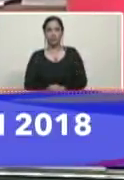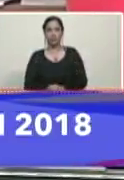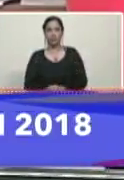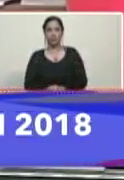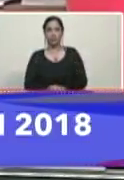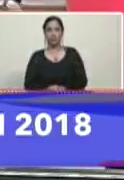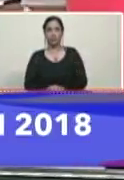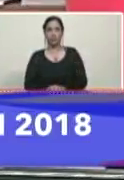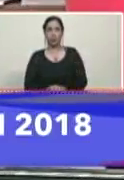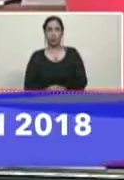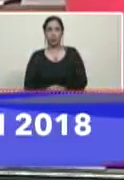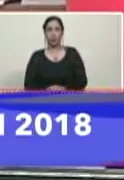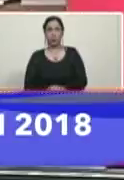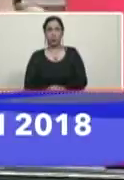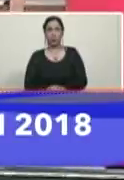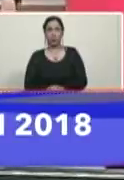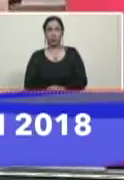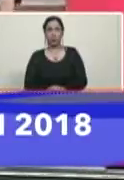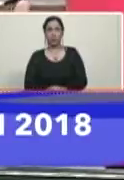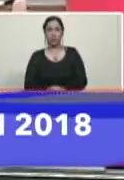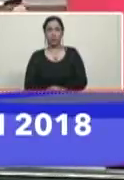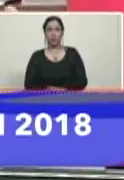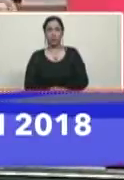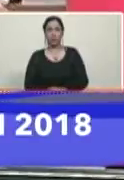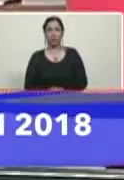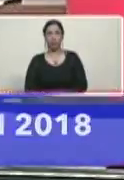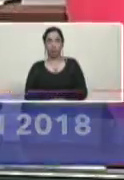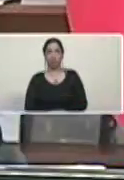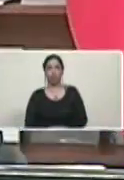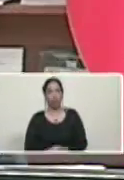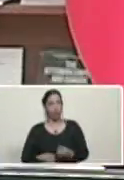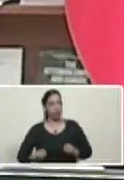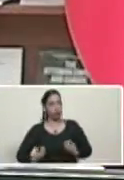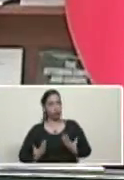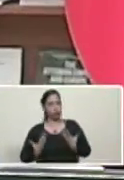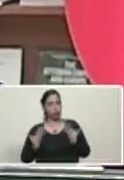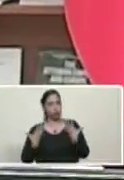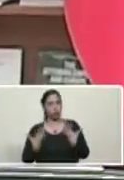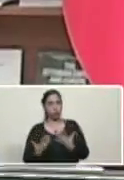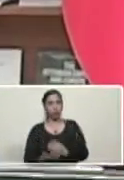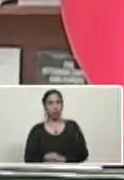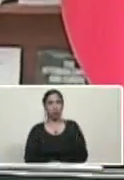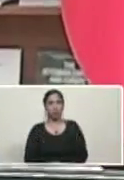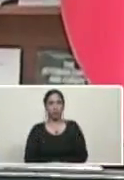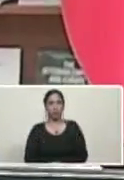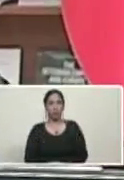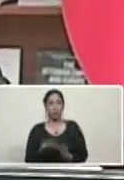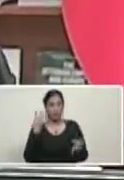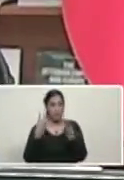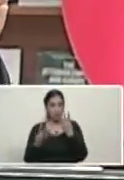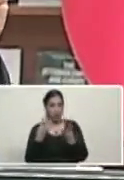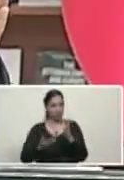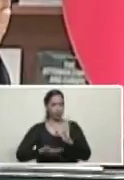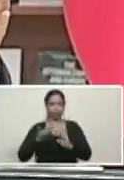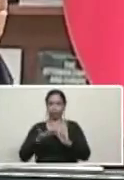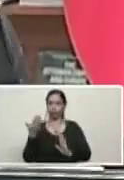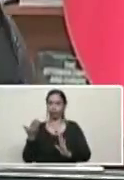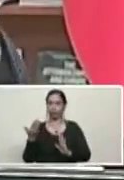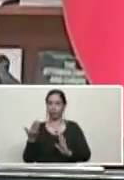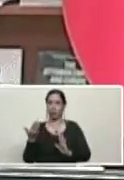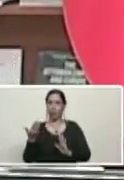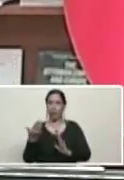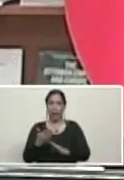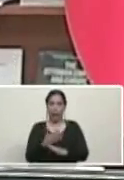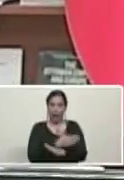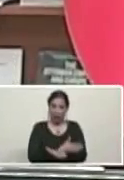una energía muy positiva en estas pocas horas en que nos hemos instalado en el casco histórico. Esta feria, presidente, sin haberse instalado, ya